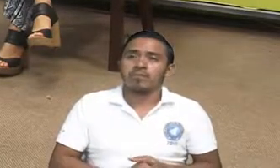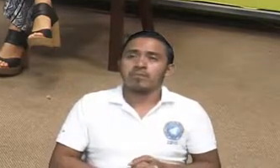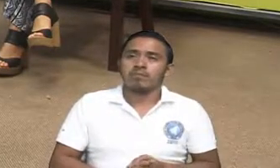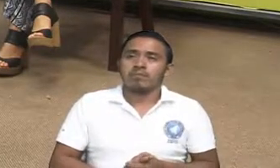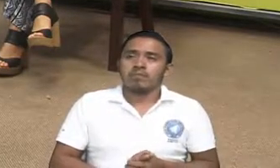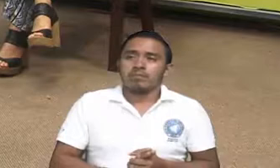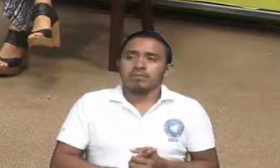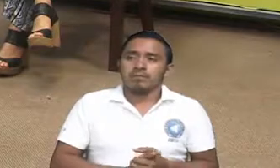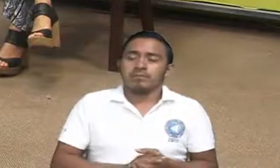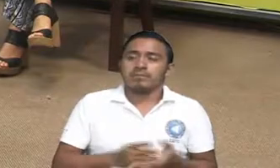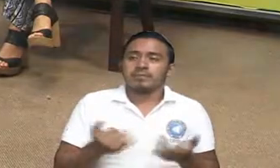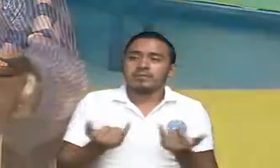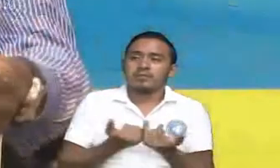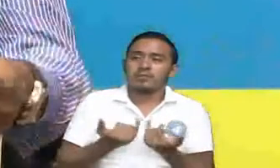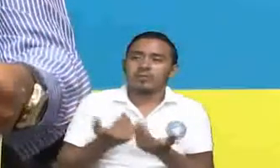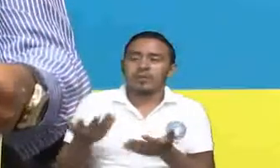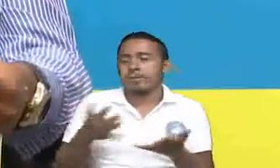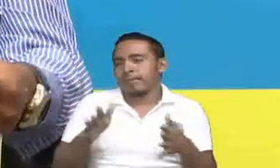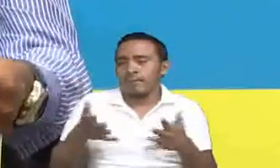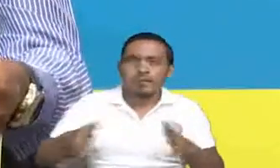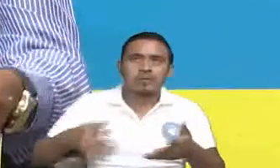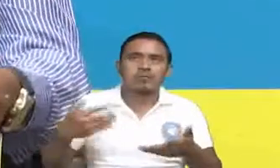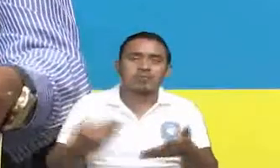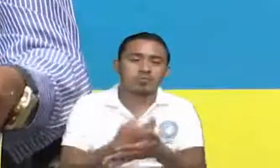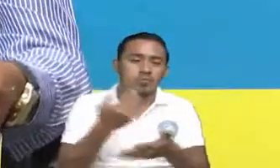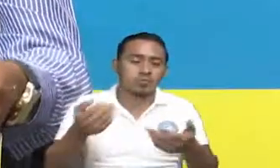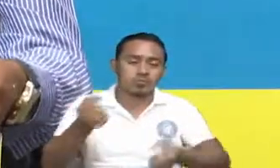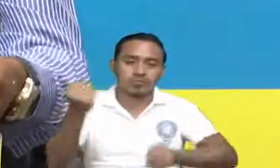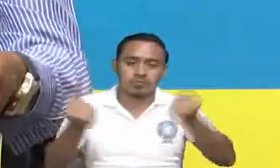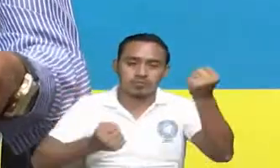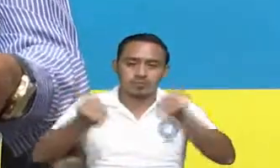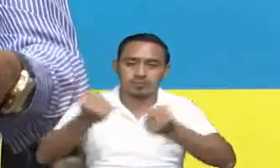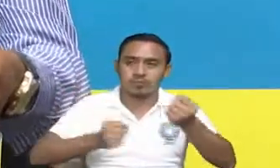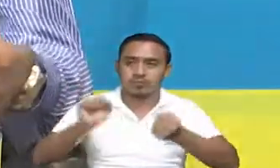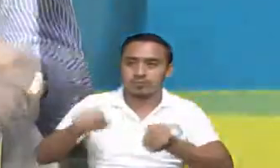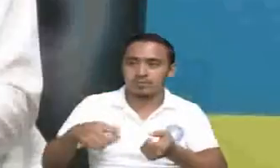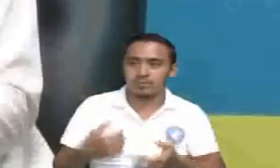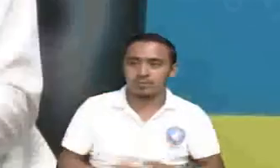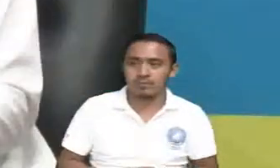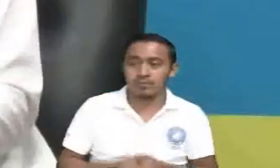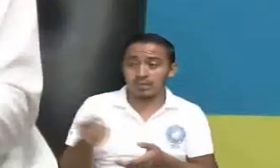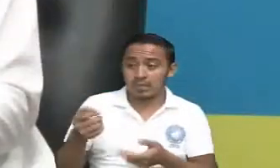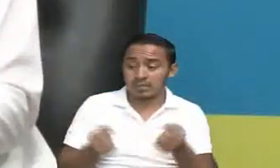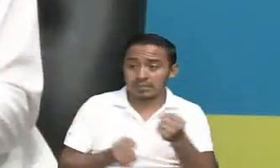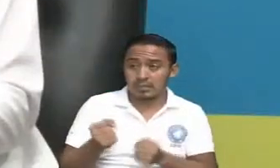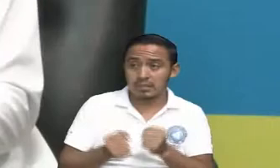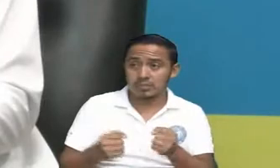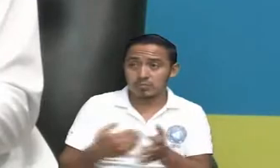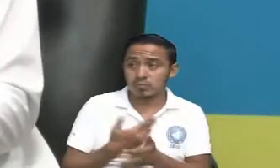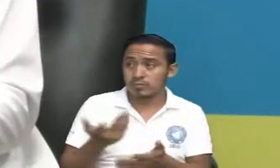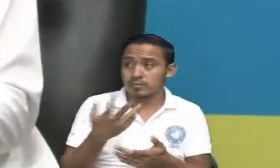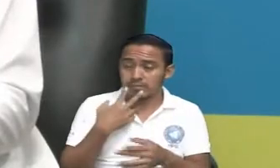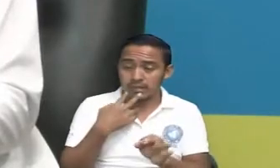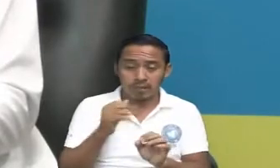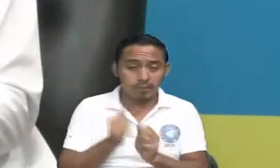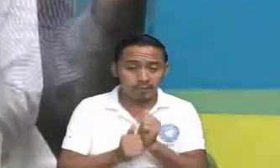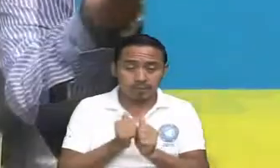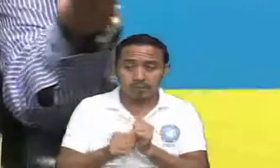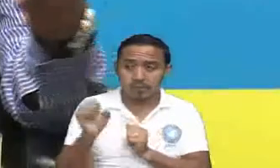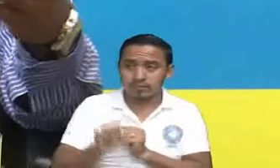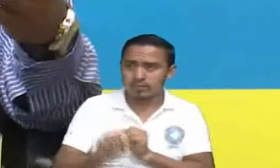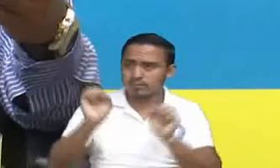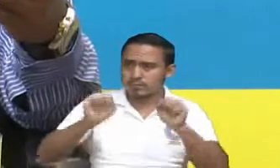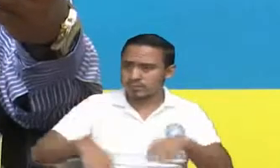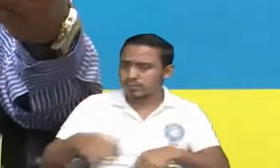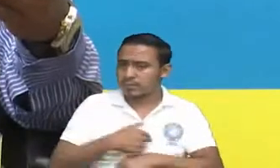adquiere un carro nuevo, pues, es como un carro nuevo que sabe que ese carro nuevo no le va a fallar en determinado tiempo. Uh-huh. ¿Suele ser